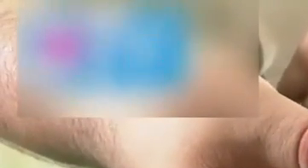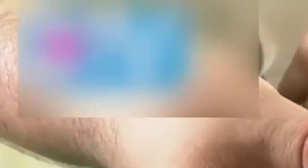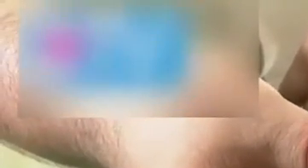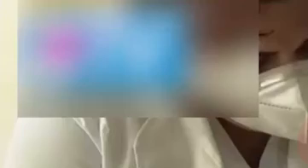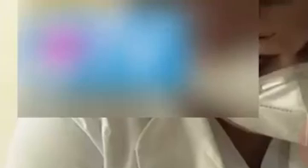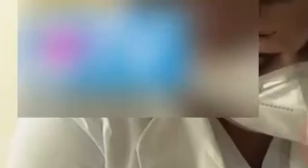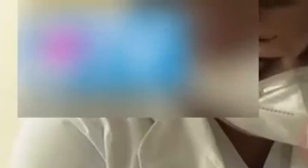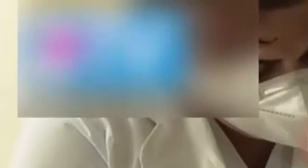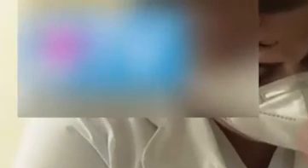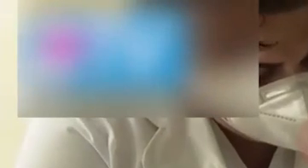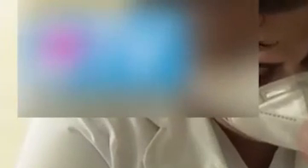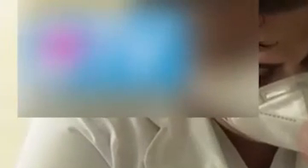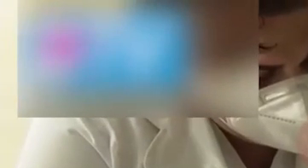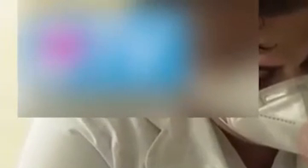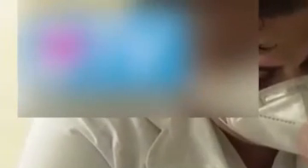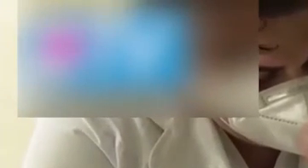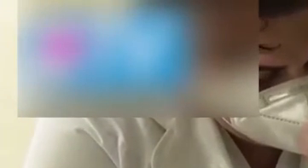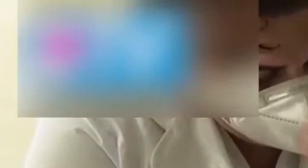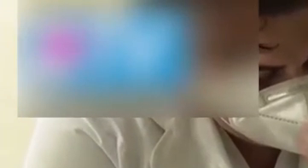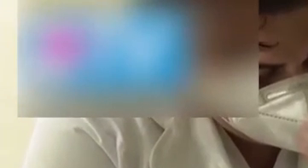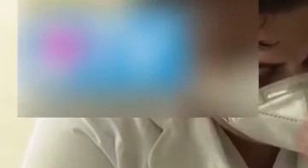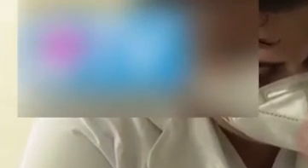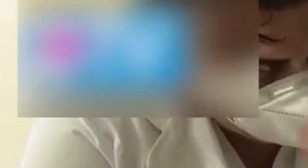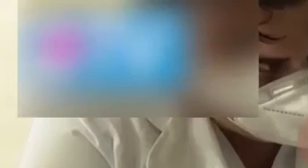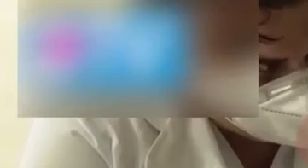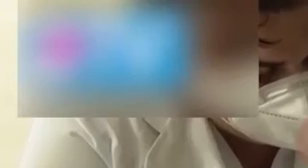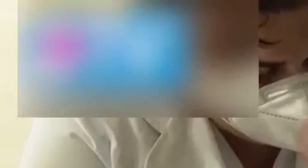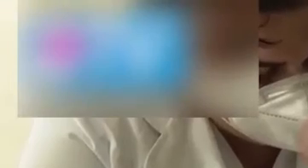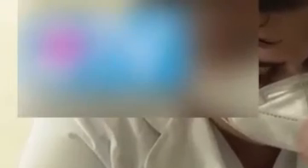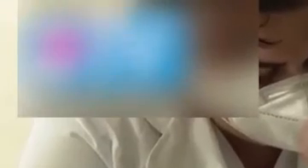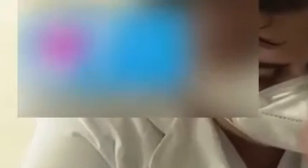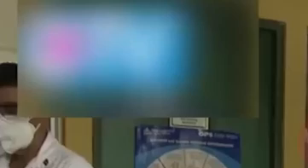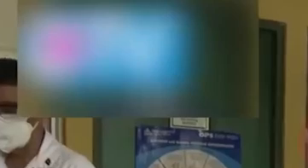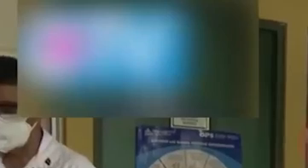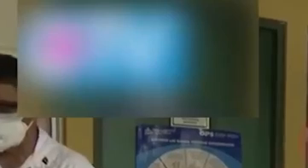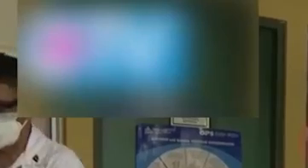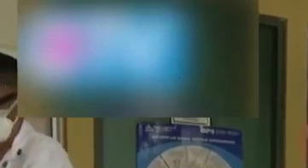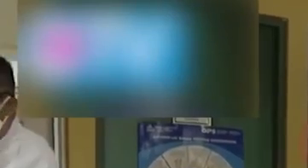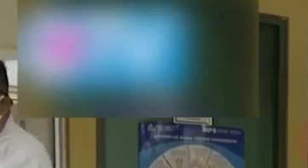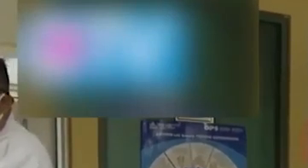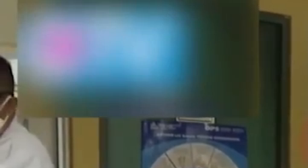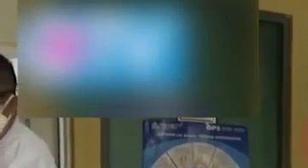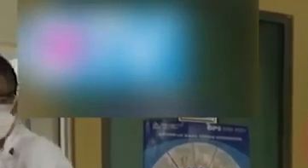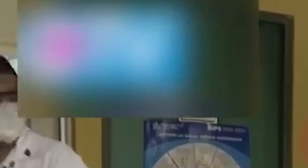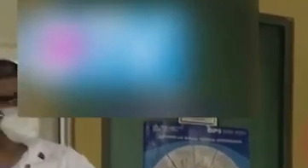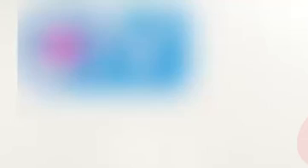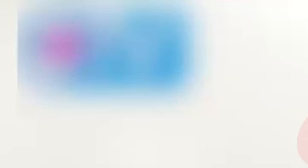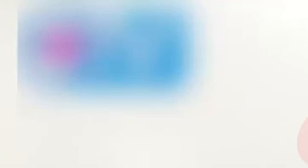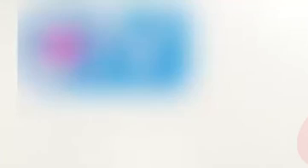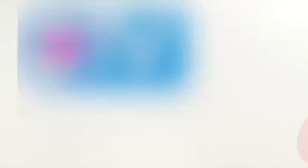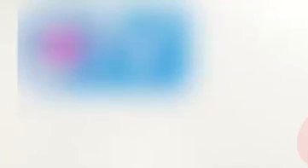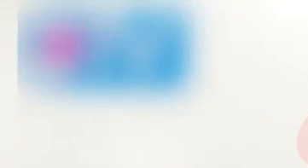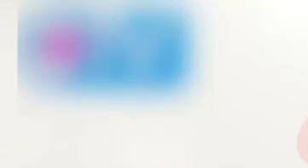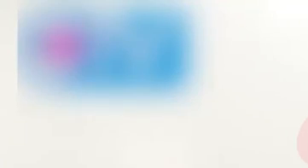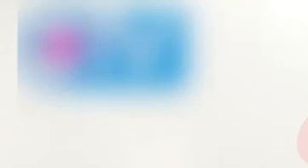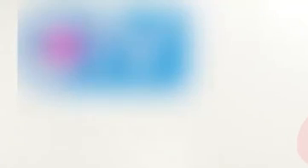mañana. Así. Las autoridades de salud continúan recomendando que pese a haberse vacunado, las personas deben continuar con las